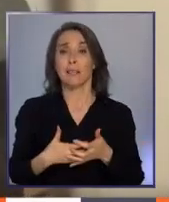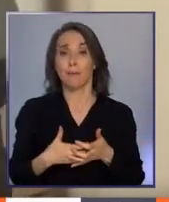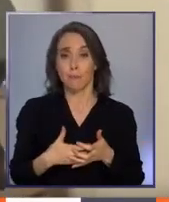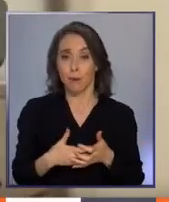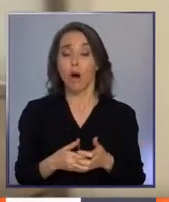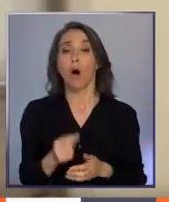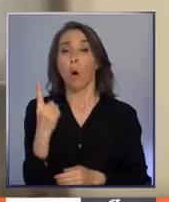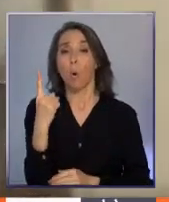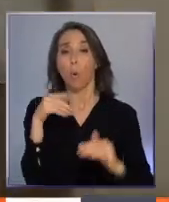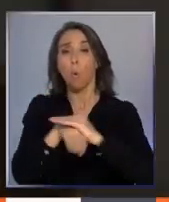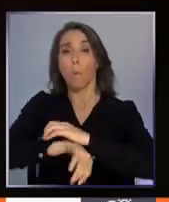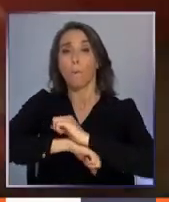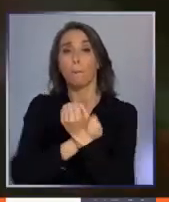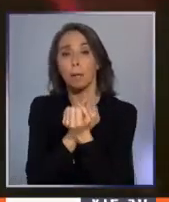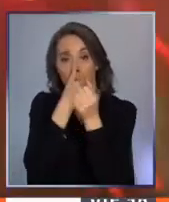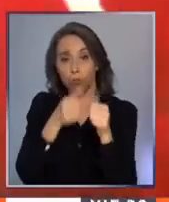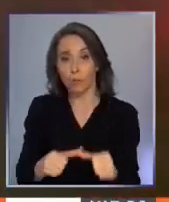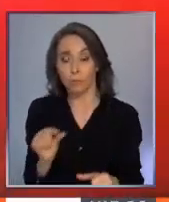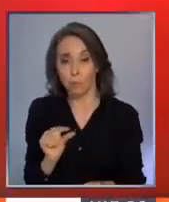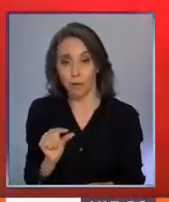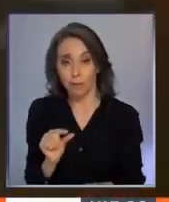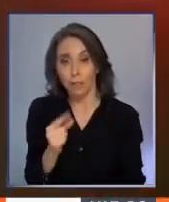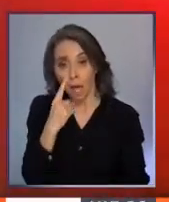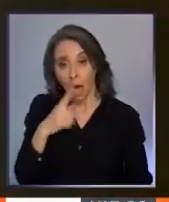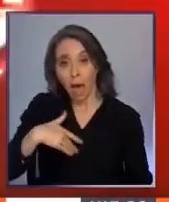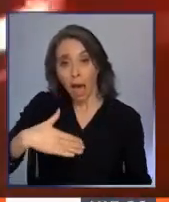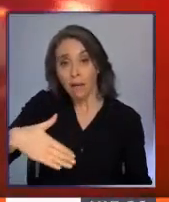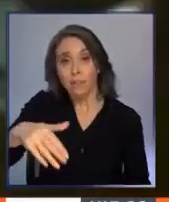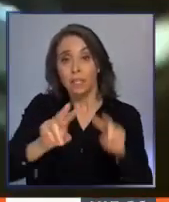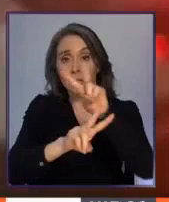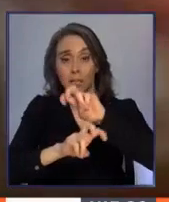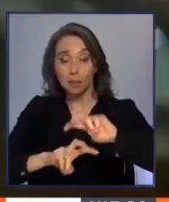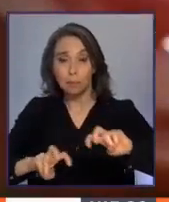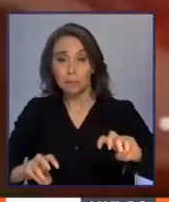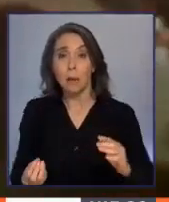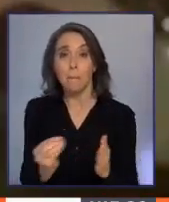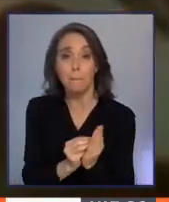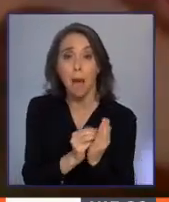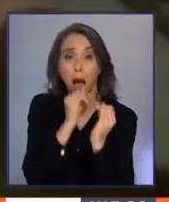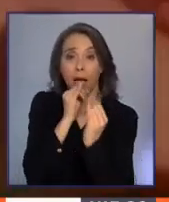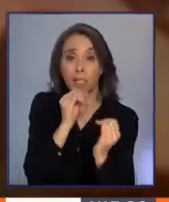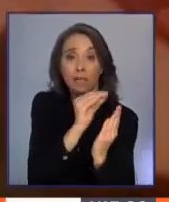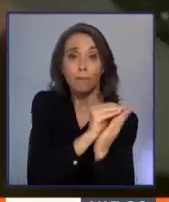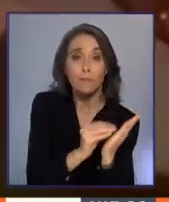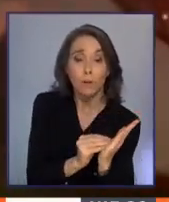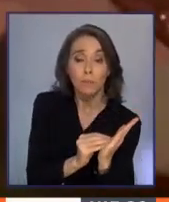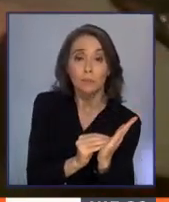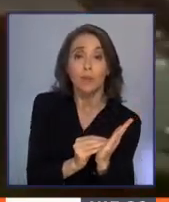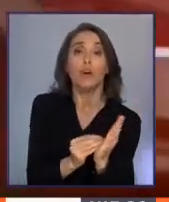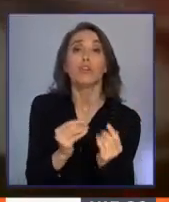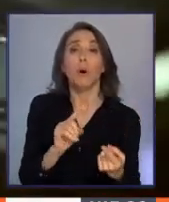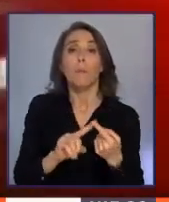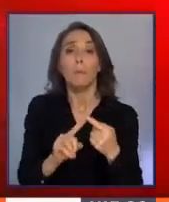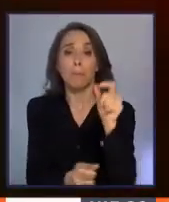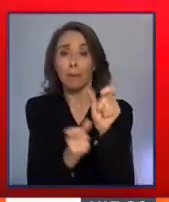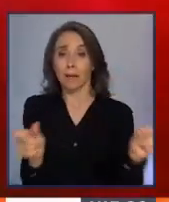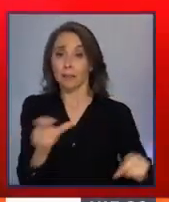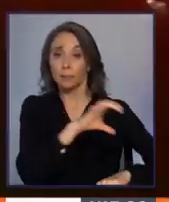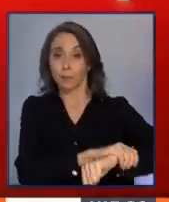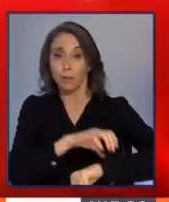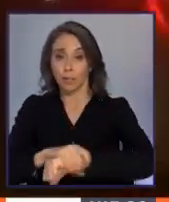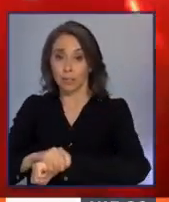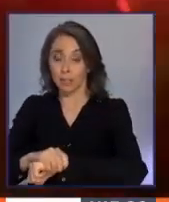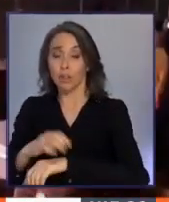prisión preventiva. Habrá que ver si la investigación entrega más antecedentes sobre la participación de los detenidos en